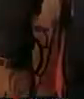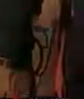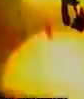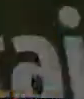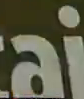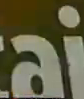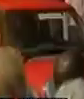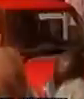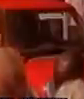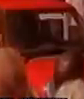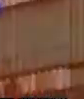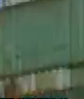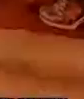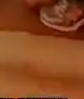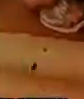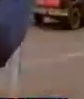radicalismo.